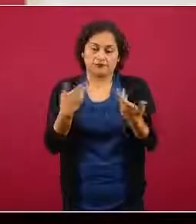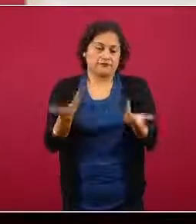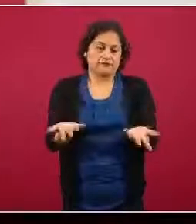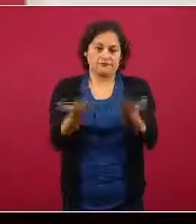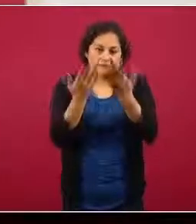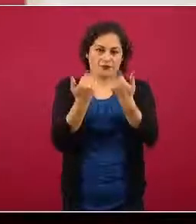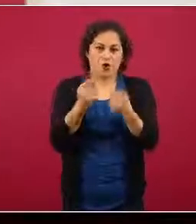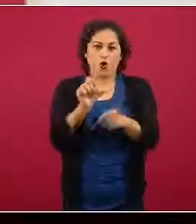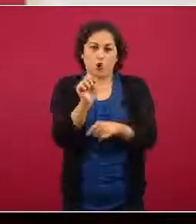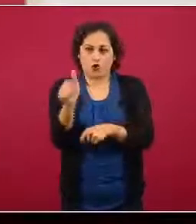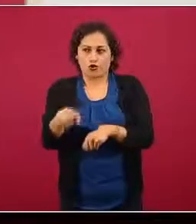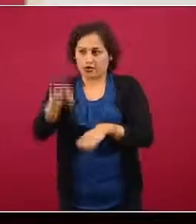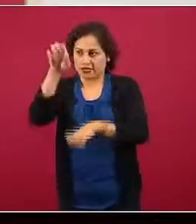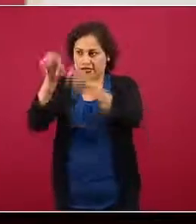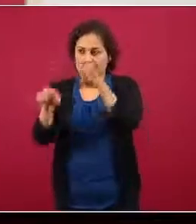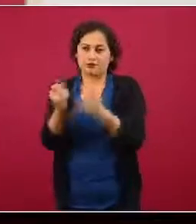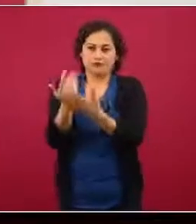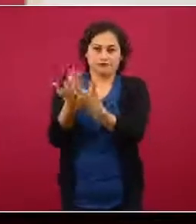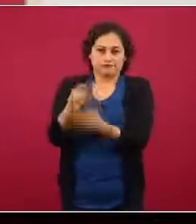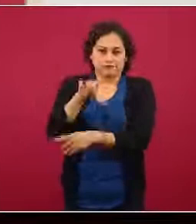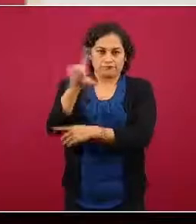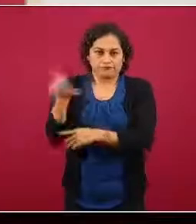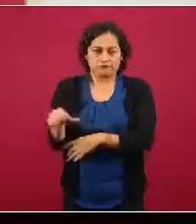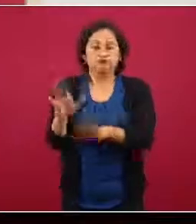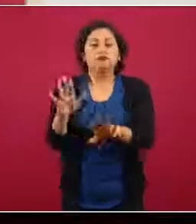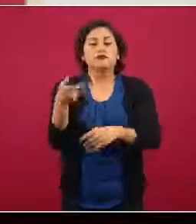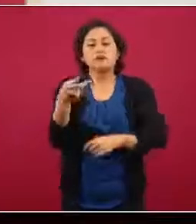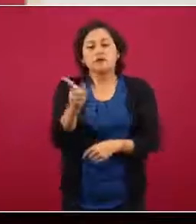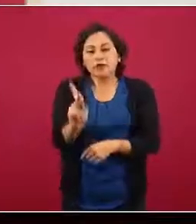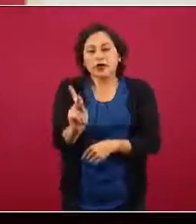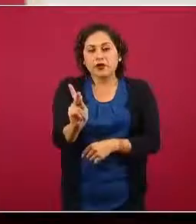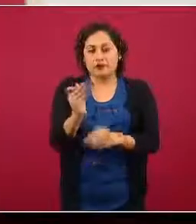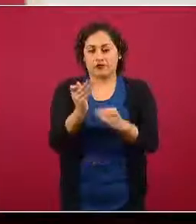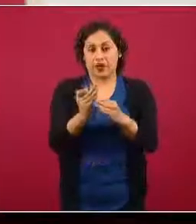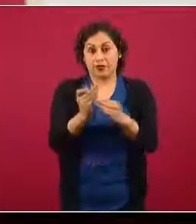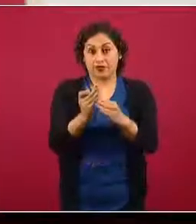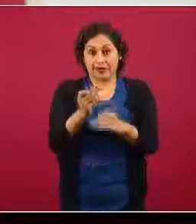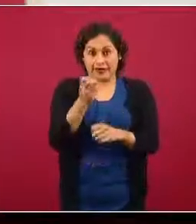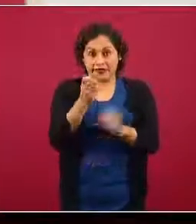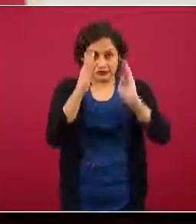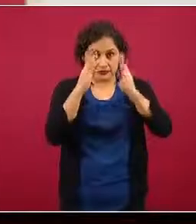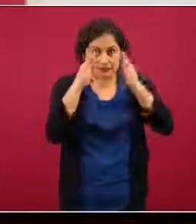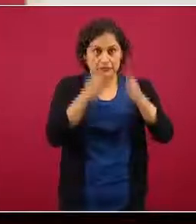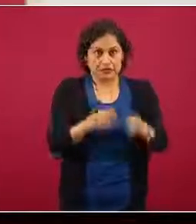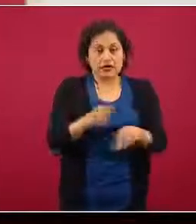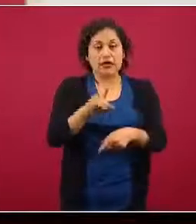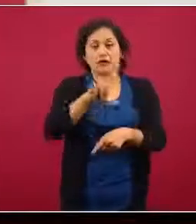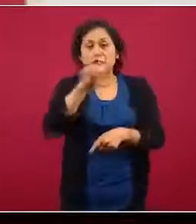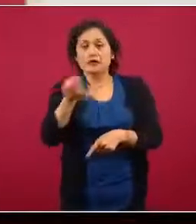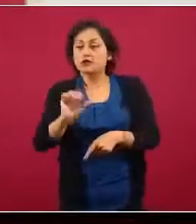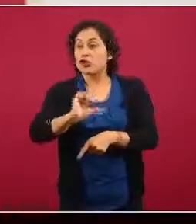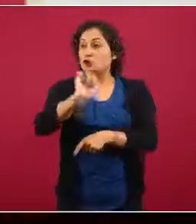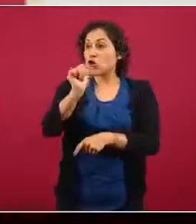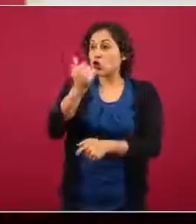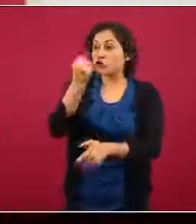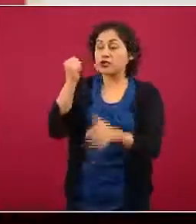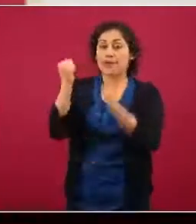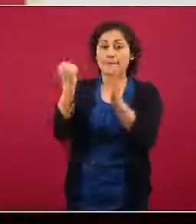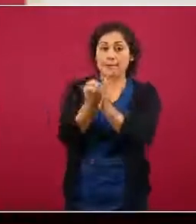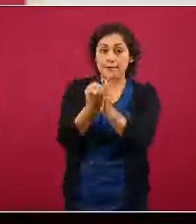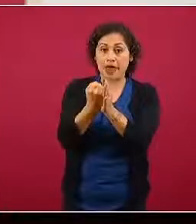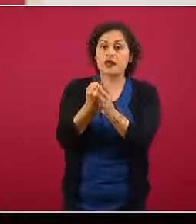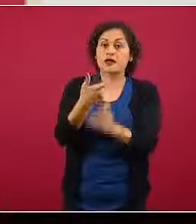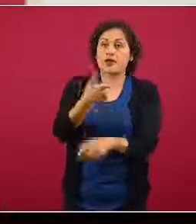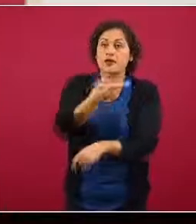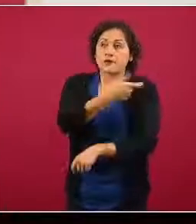personas. Entonces, lo más seguro es que cuando haya disponibilidad de otras vacunas, también se requiera de